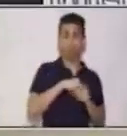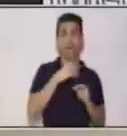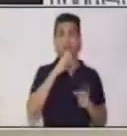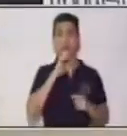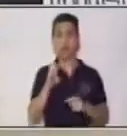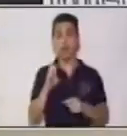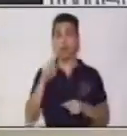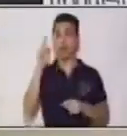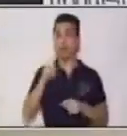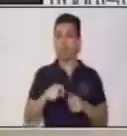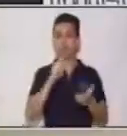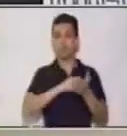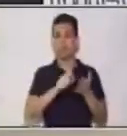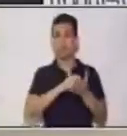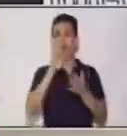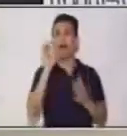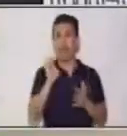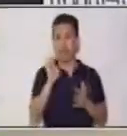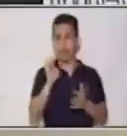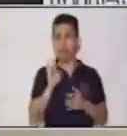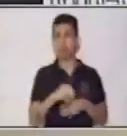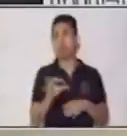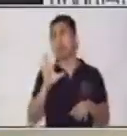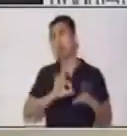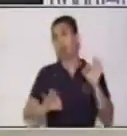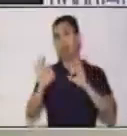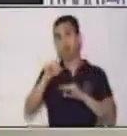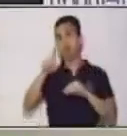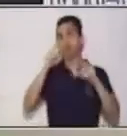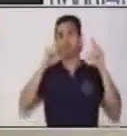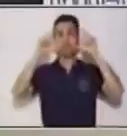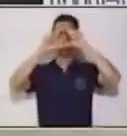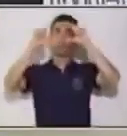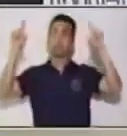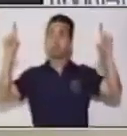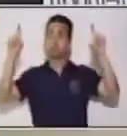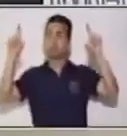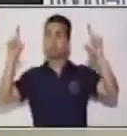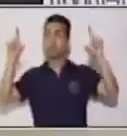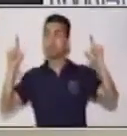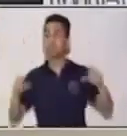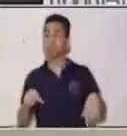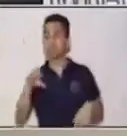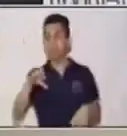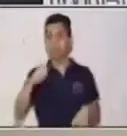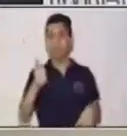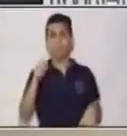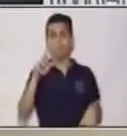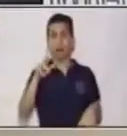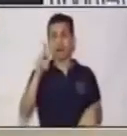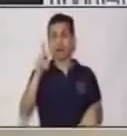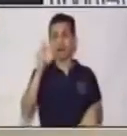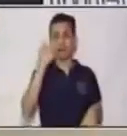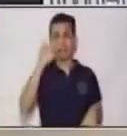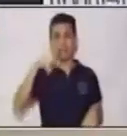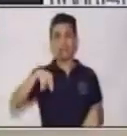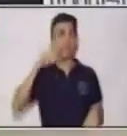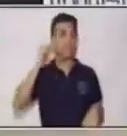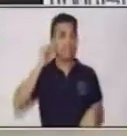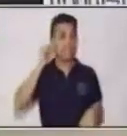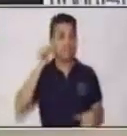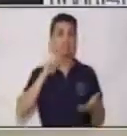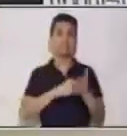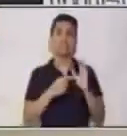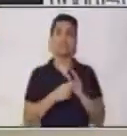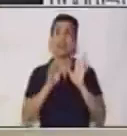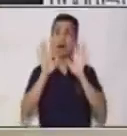ejemplo, si en algún momento en un rótulo vemos la palabra parking, pues sabemos que es un parqueo. Esta palabra pues no sufre